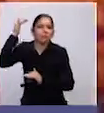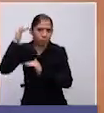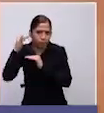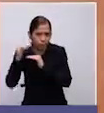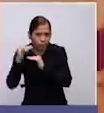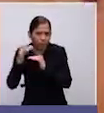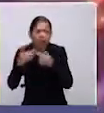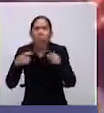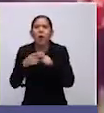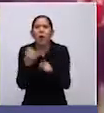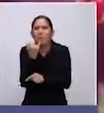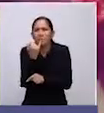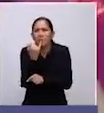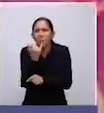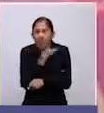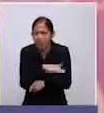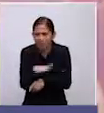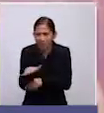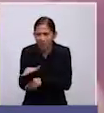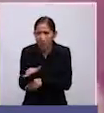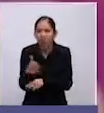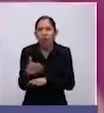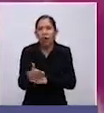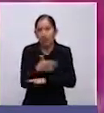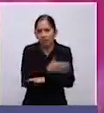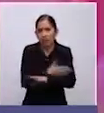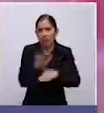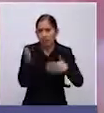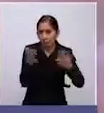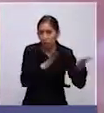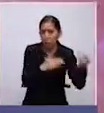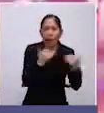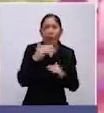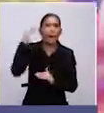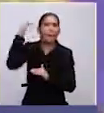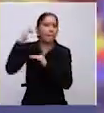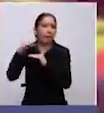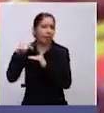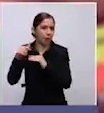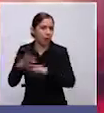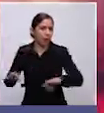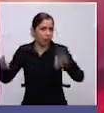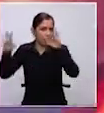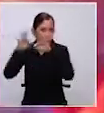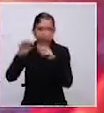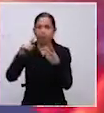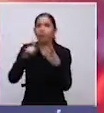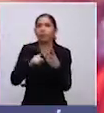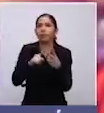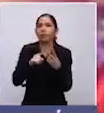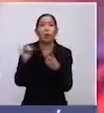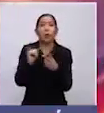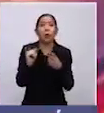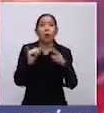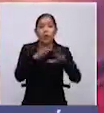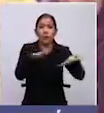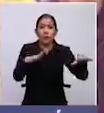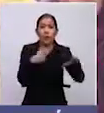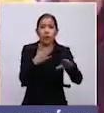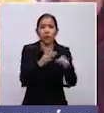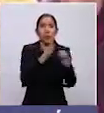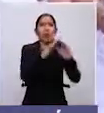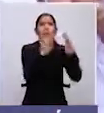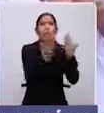de la primera infancia, los niños y niñas más pequeñitos. Creo que esto es algo fundamental. El tema de la reducción de la deserción escolar como otro